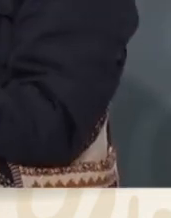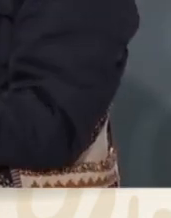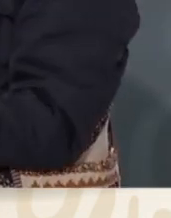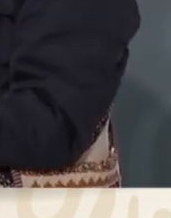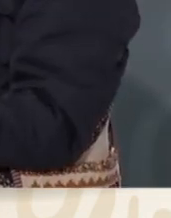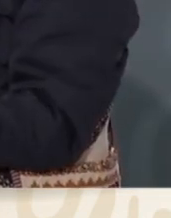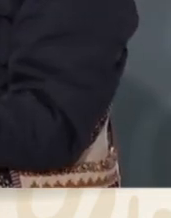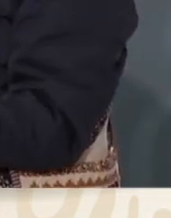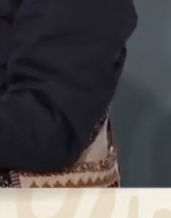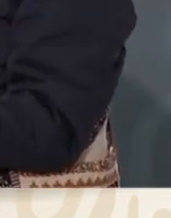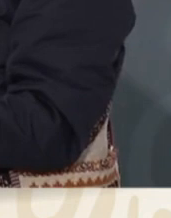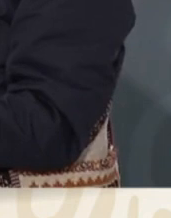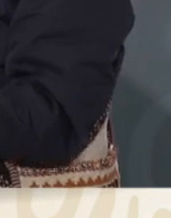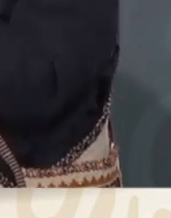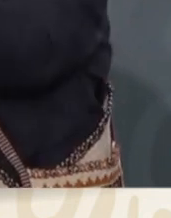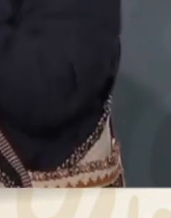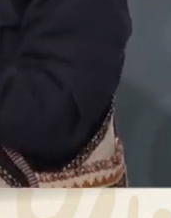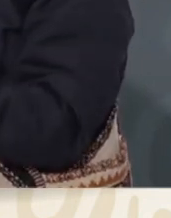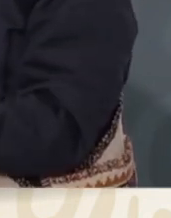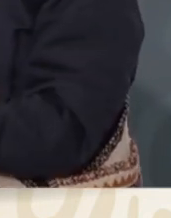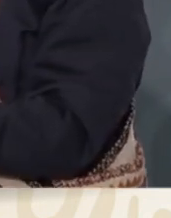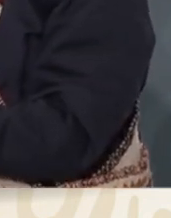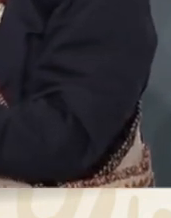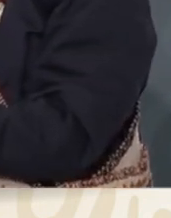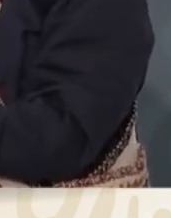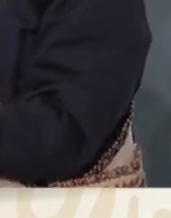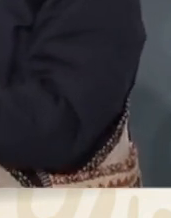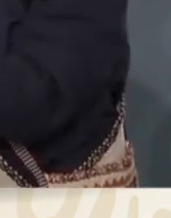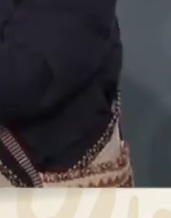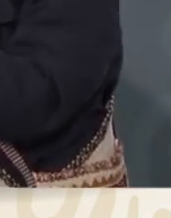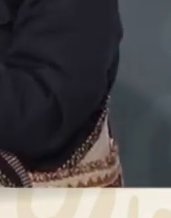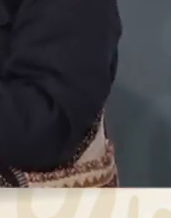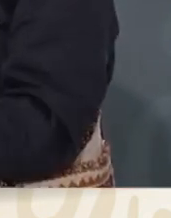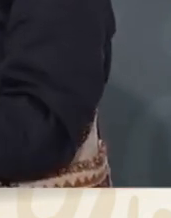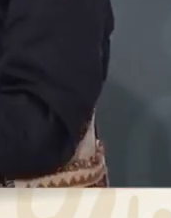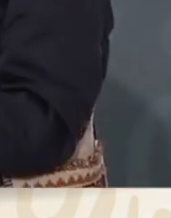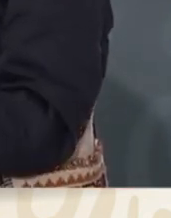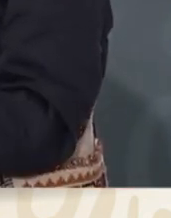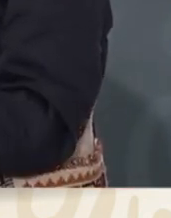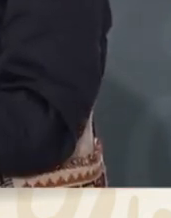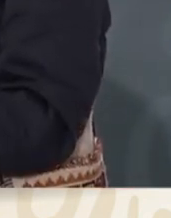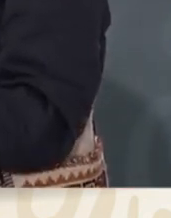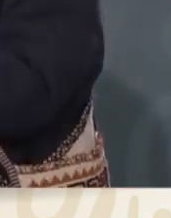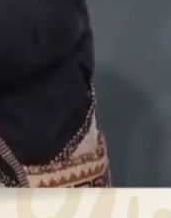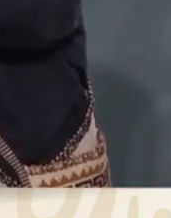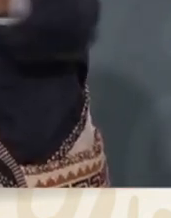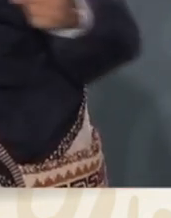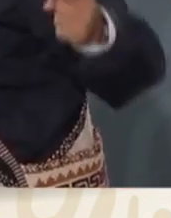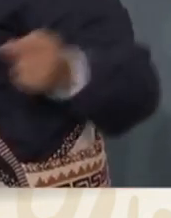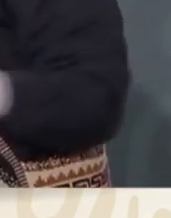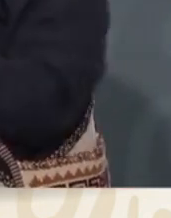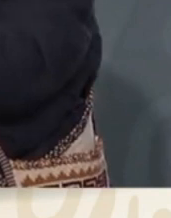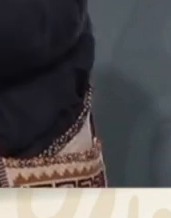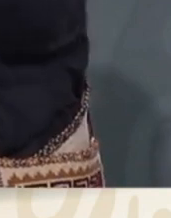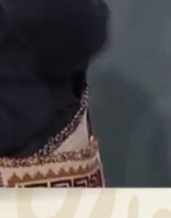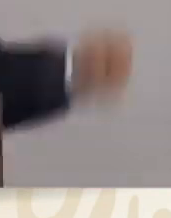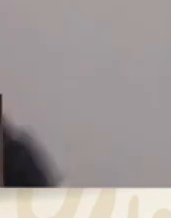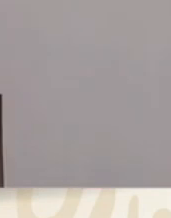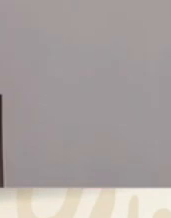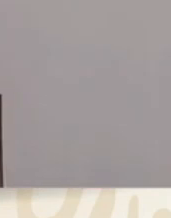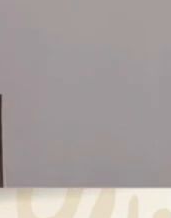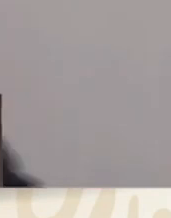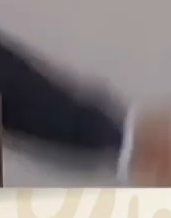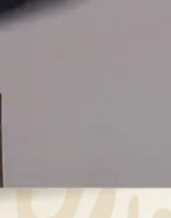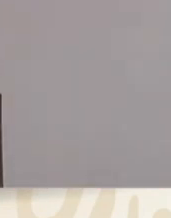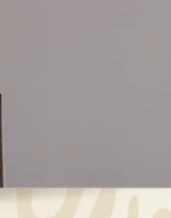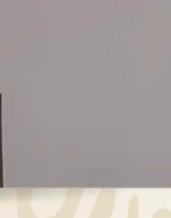vacantes en el Seguro Social que no se ocupan. Estamos ya tomando el acuerdo de